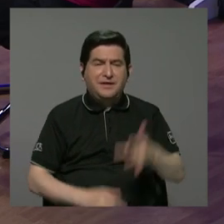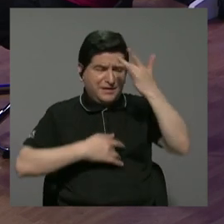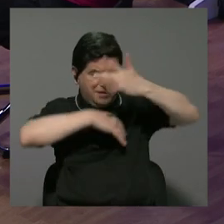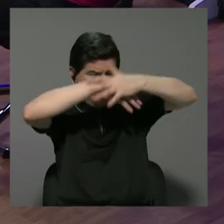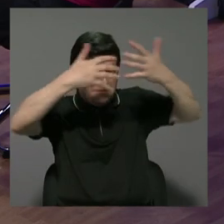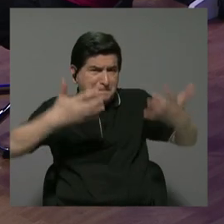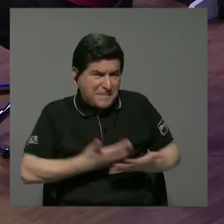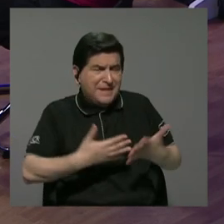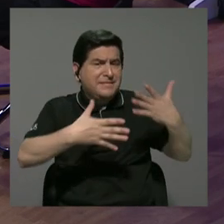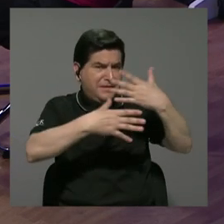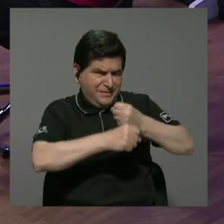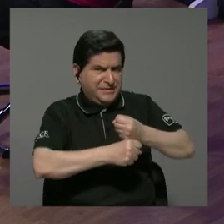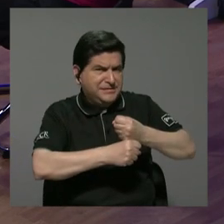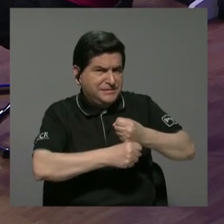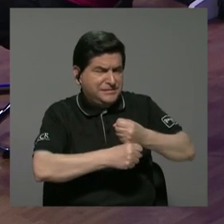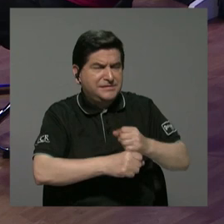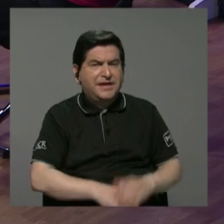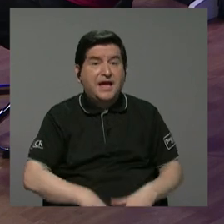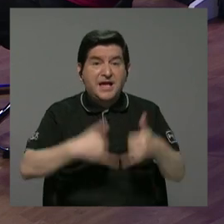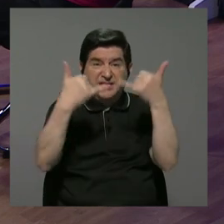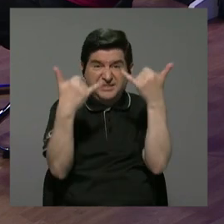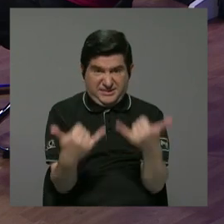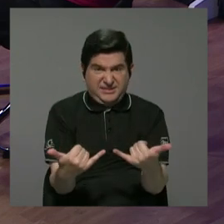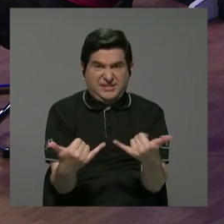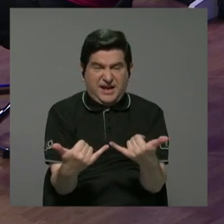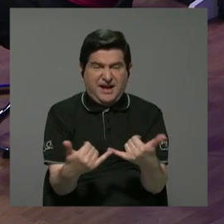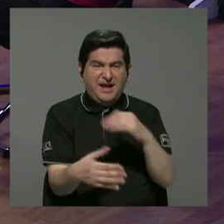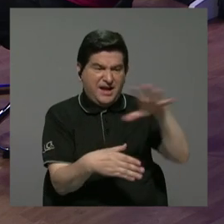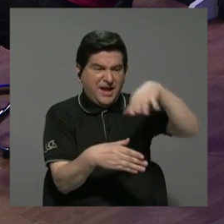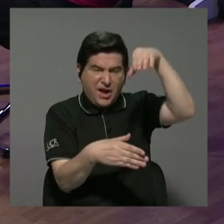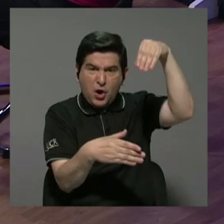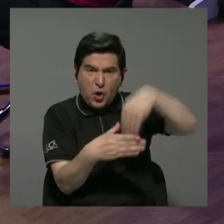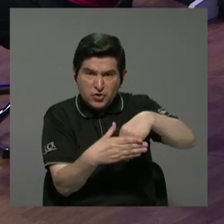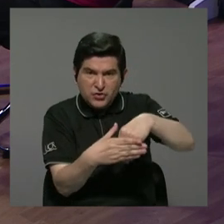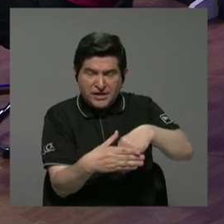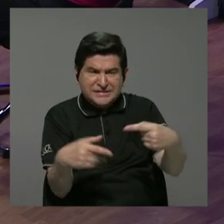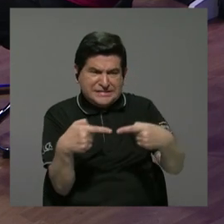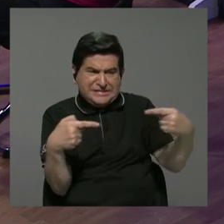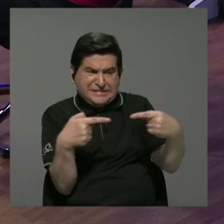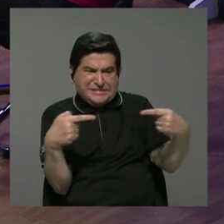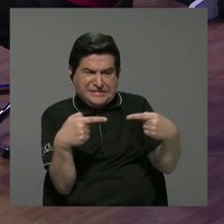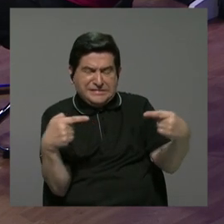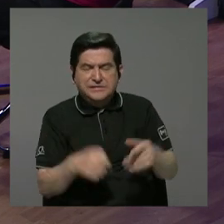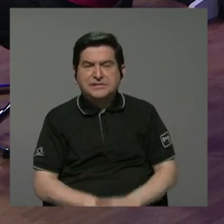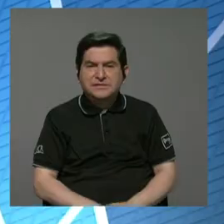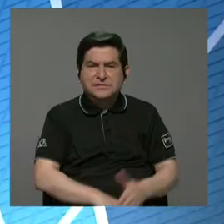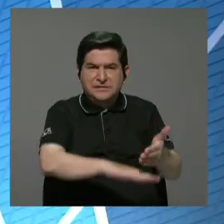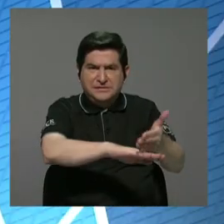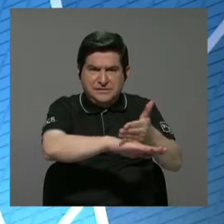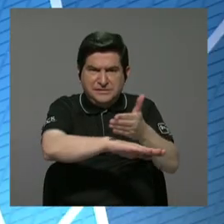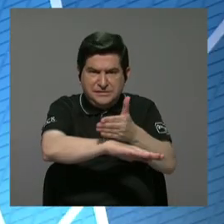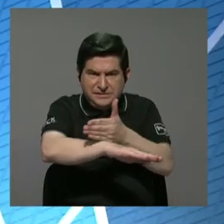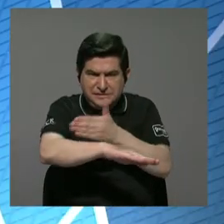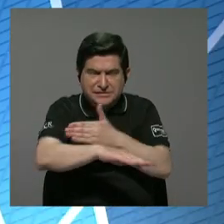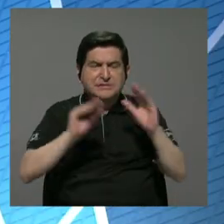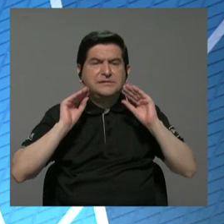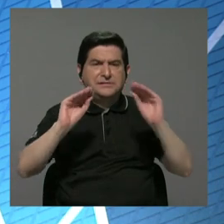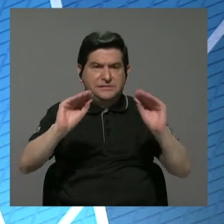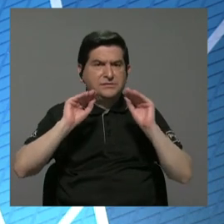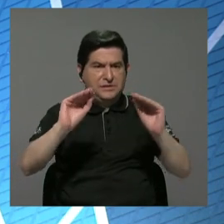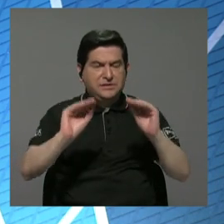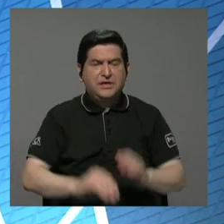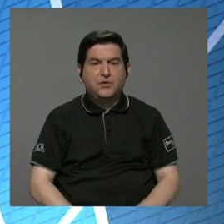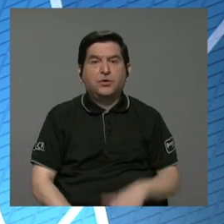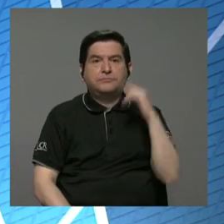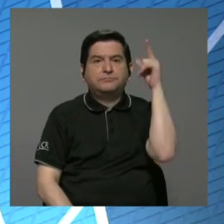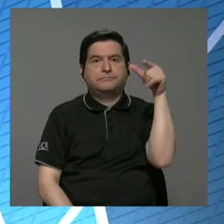hecho que ya de por sí un contexto que venía adverso, ¿verdad?, para el crecimiento y para el mejoramiento de nuestra educación, pues